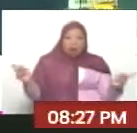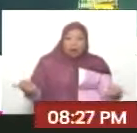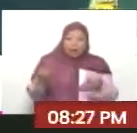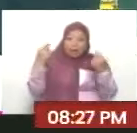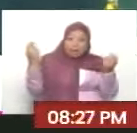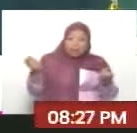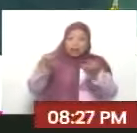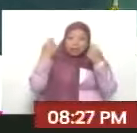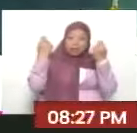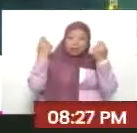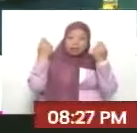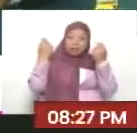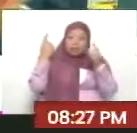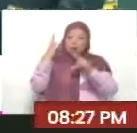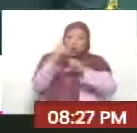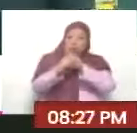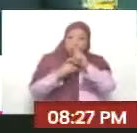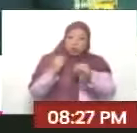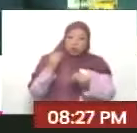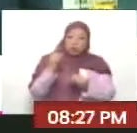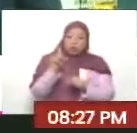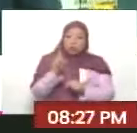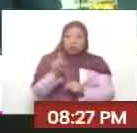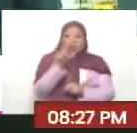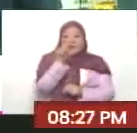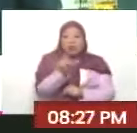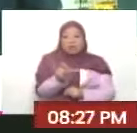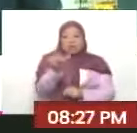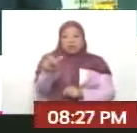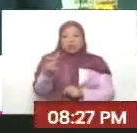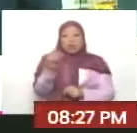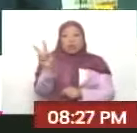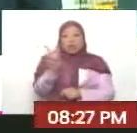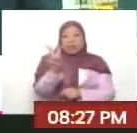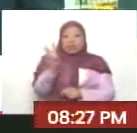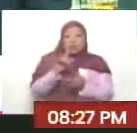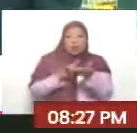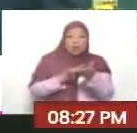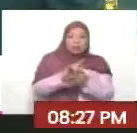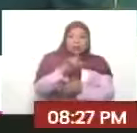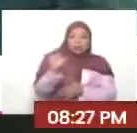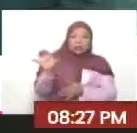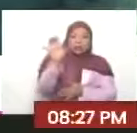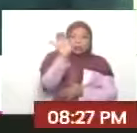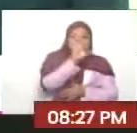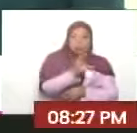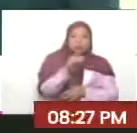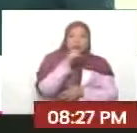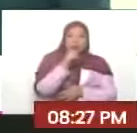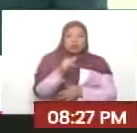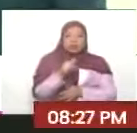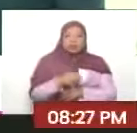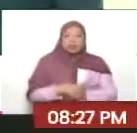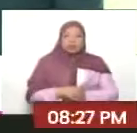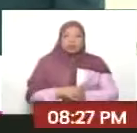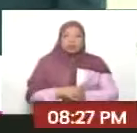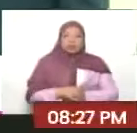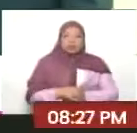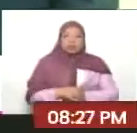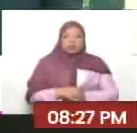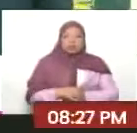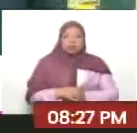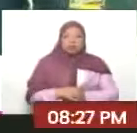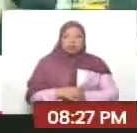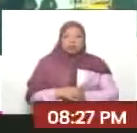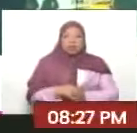campaña. Ahora tiene una campaña contra los migrantes. Así es. ¿Tú no tienes noticias de eso ahí? La teníamos. La teníamos.